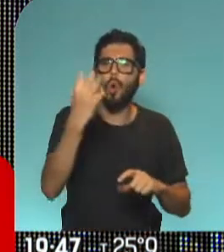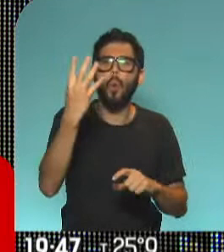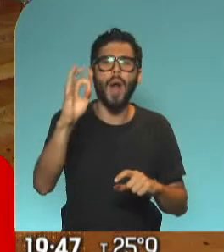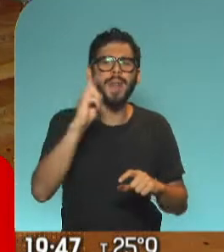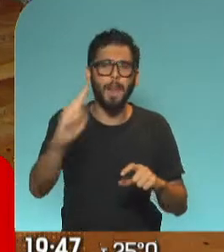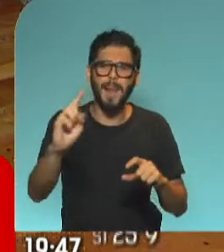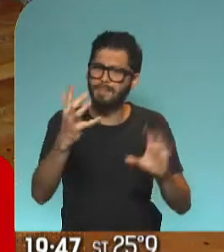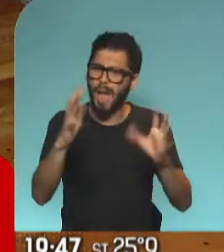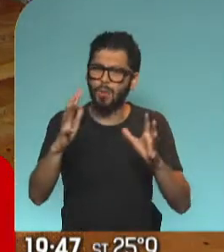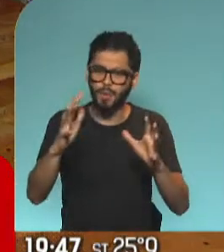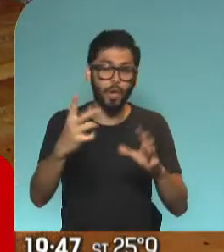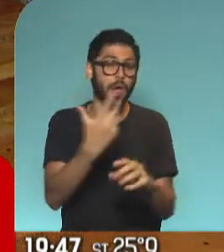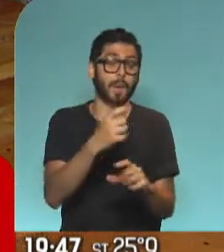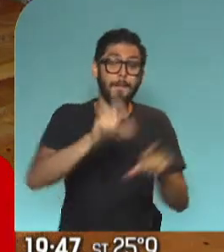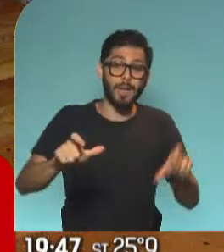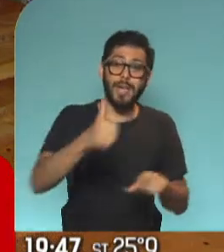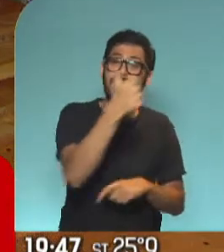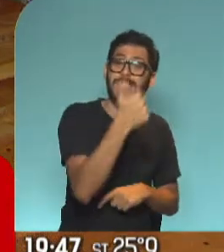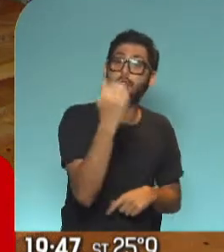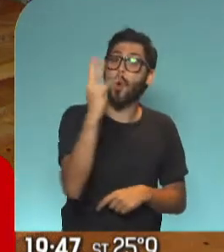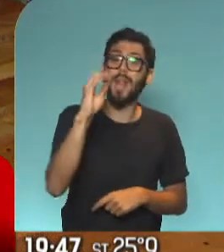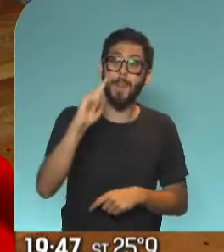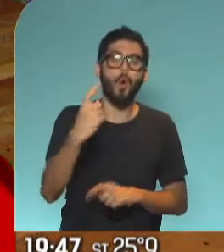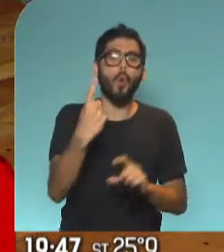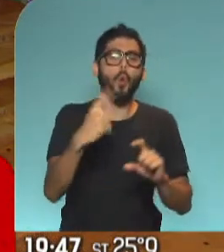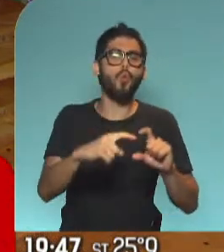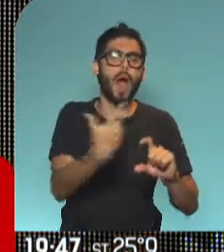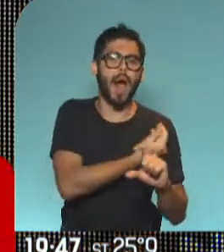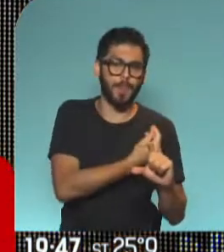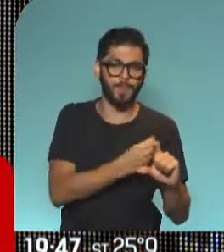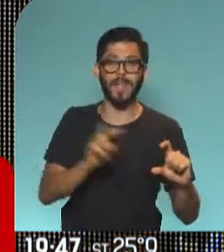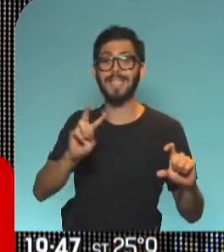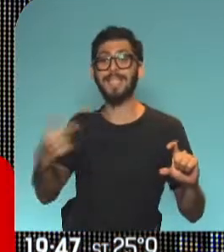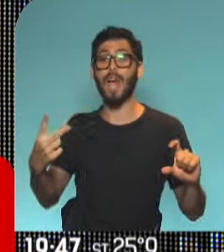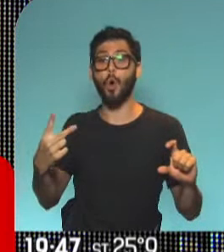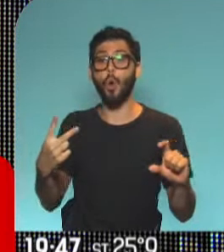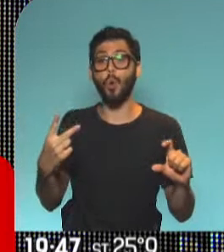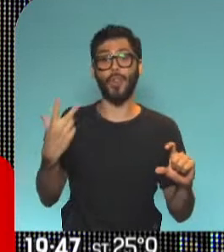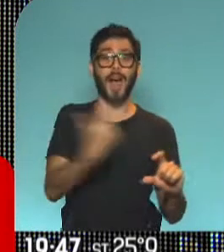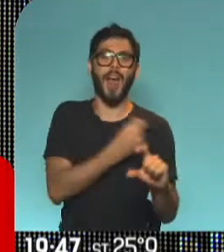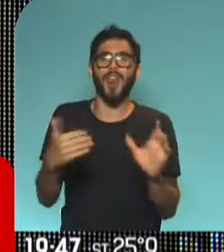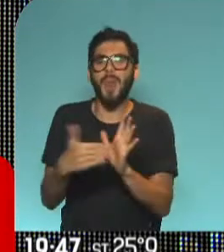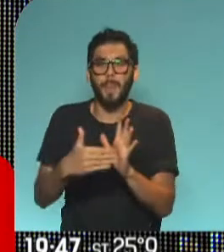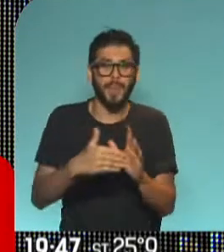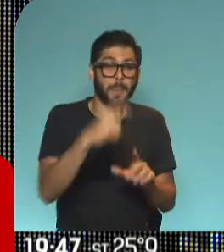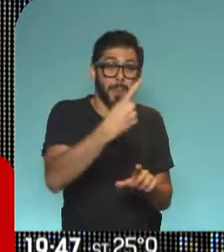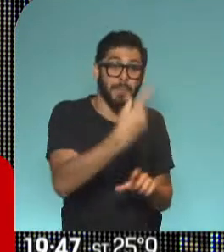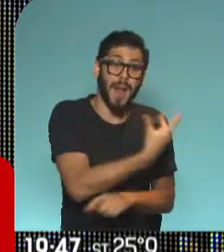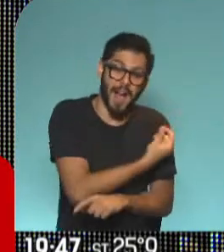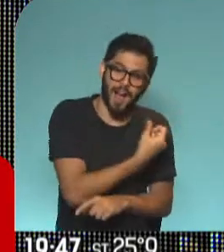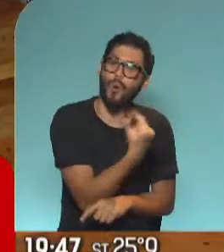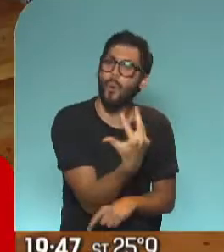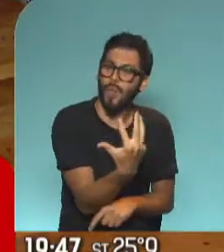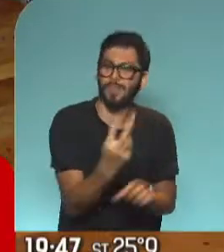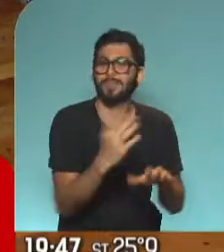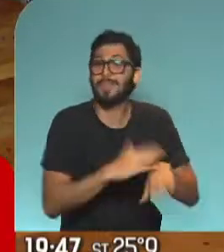O sea, 640.000 con una dosis, que la segunda dosis siempre está atada al tiempo de la primera. Obvio. Le hago una pregunta. Con el